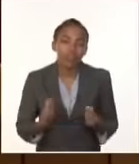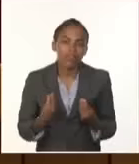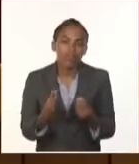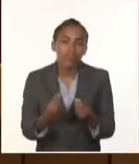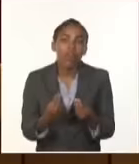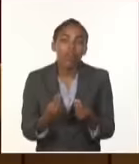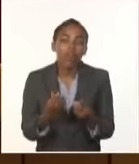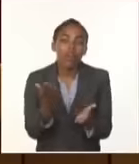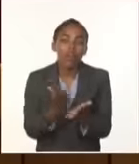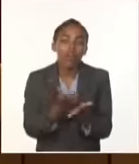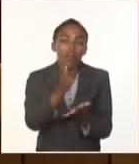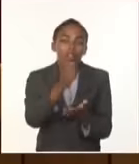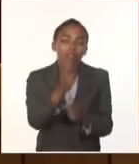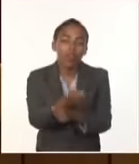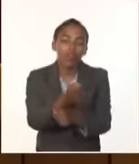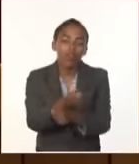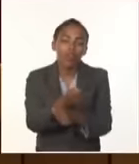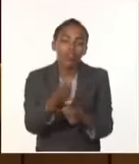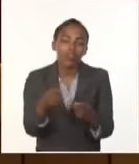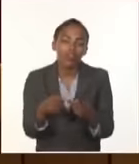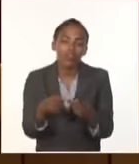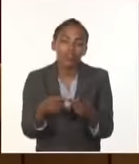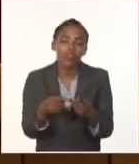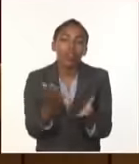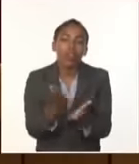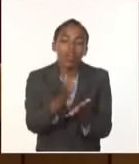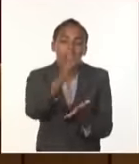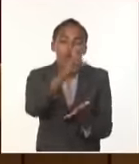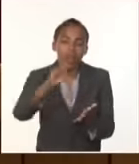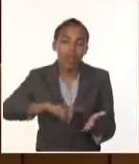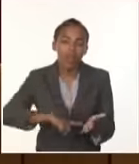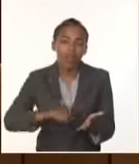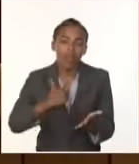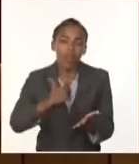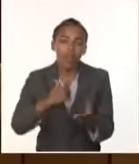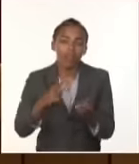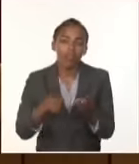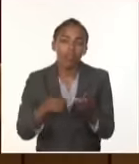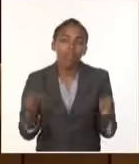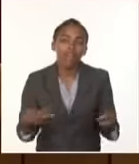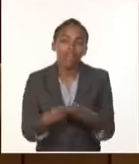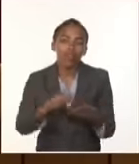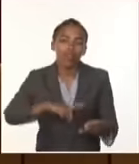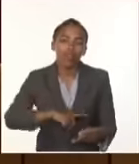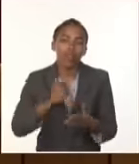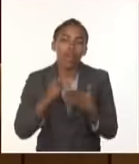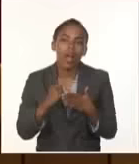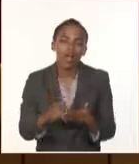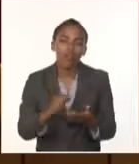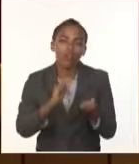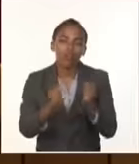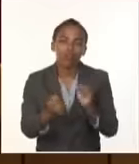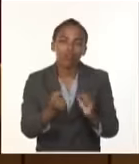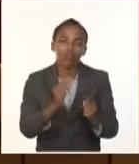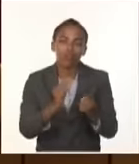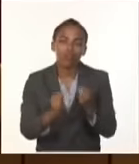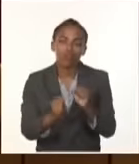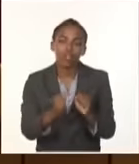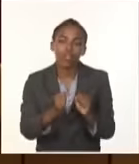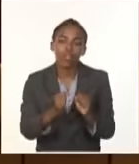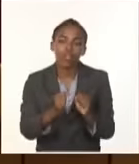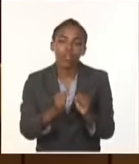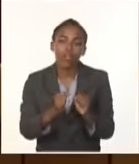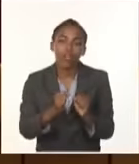la cultura, a las escuelas de artes y a los eventos culturales que contribuyen a sostener y alimentar el alma de la